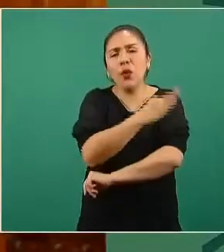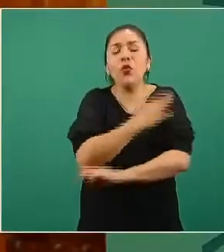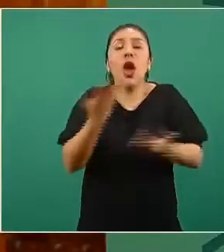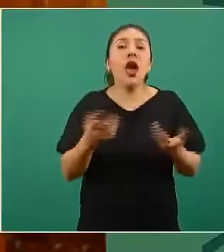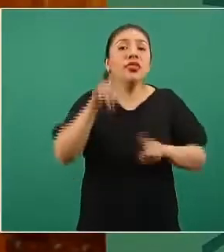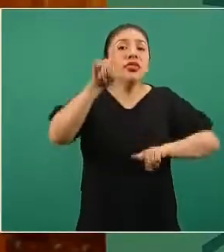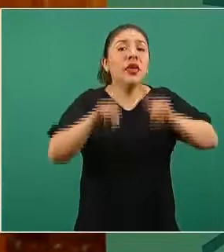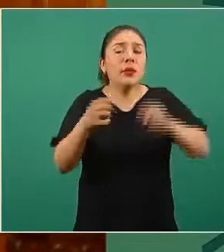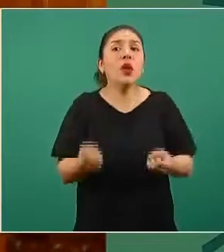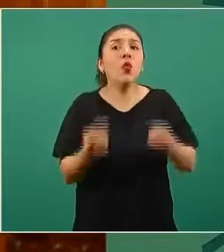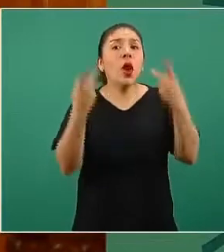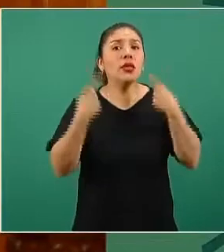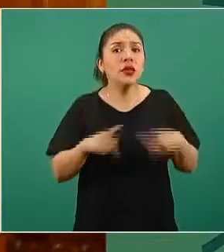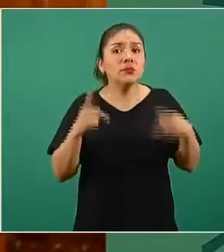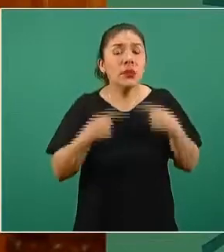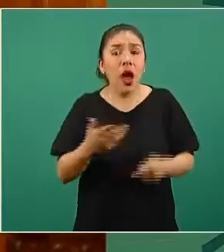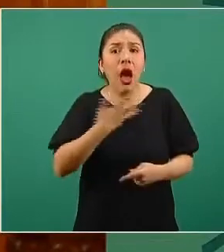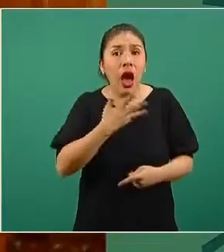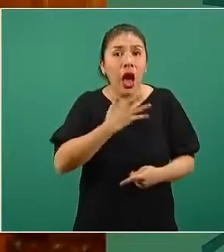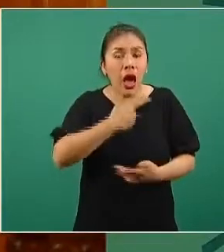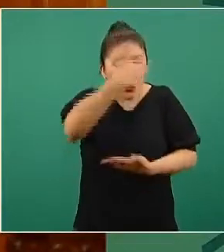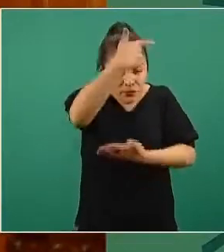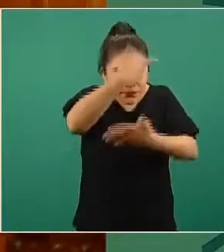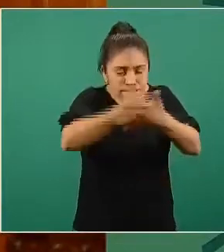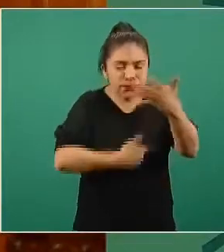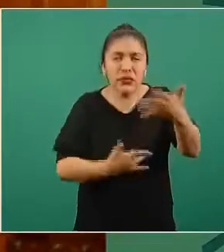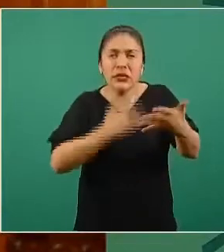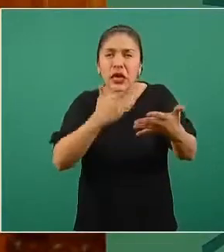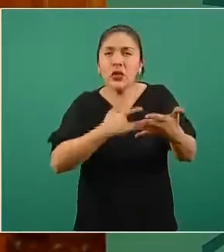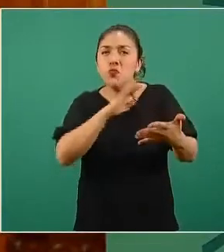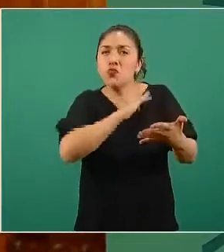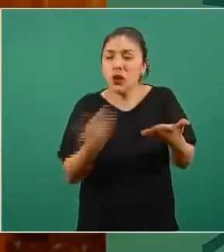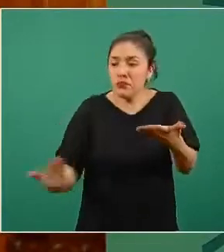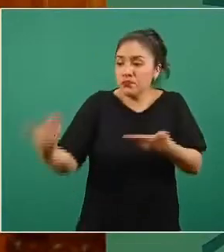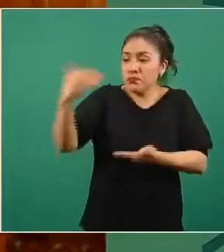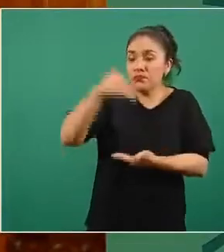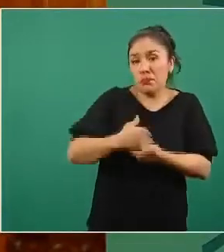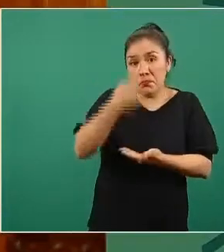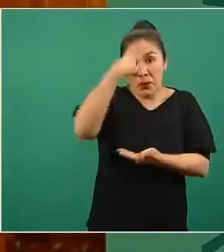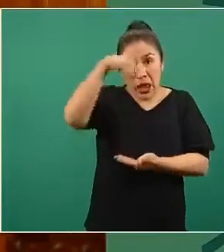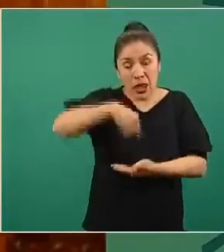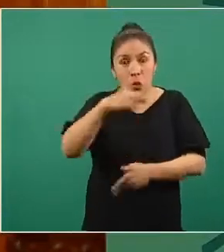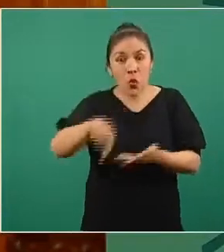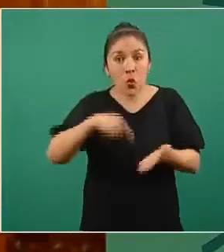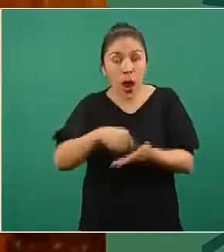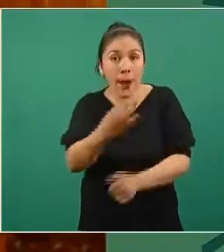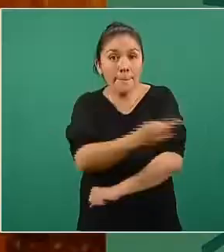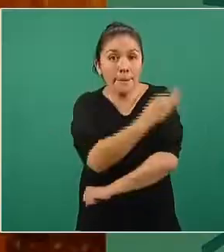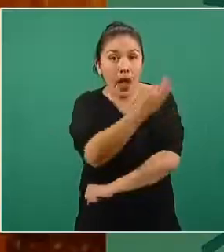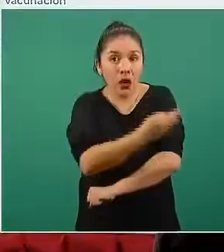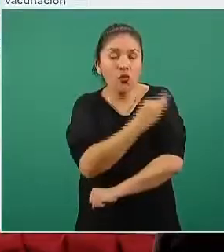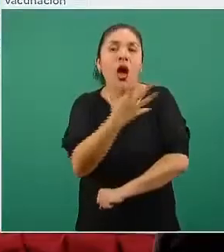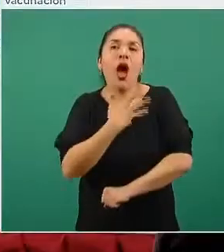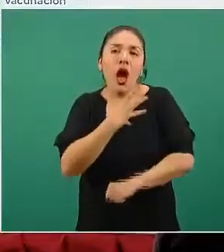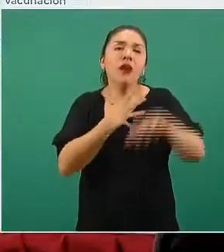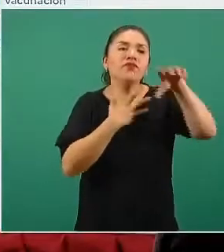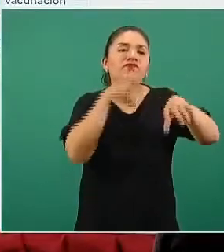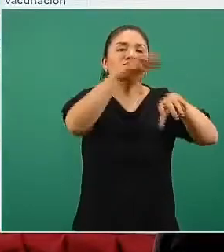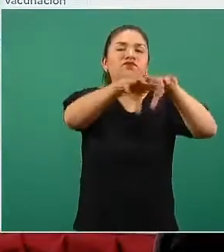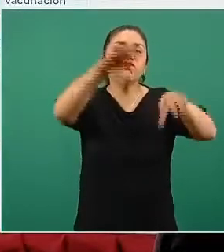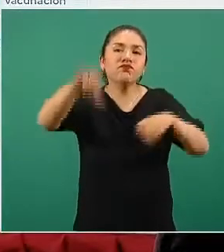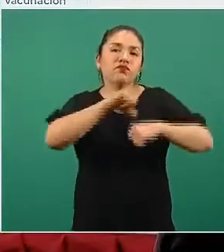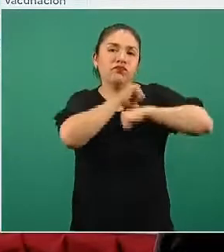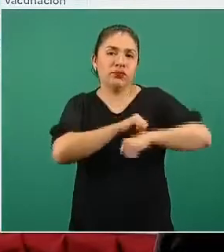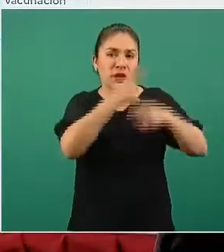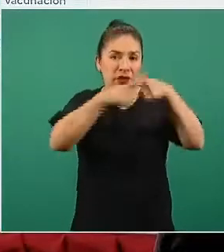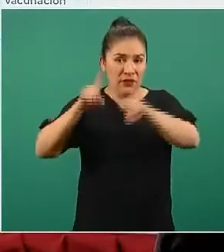de cuántas personas se haya estimado que puedan acudir a ese centro o módulo de vacunación.